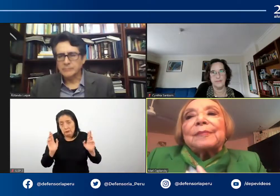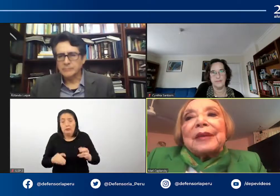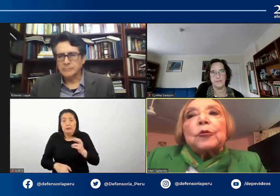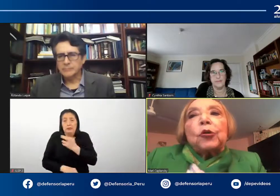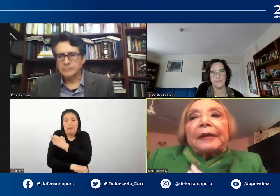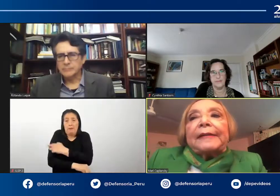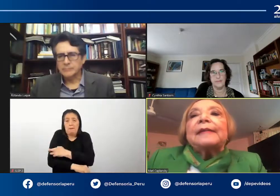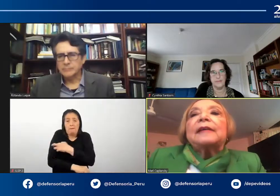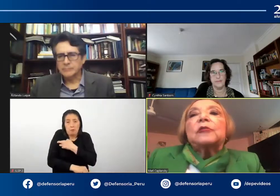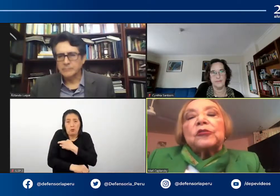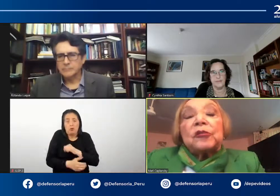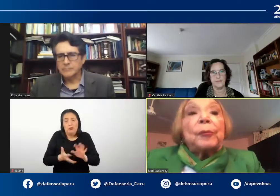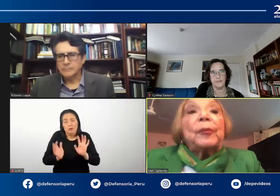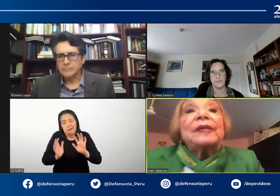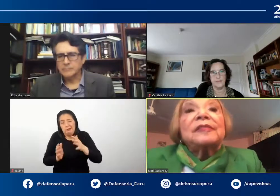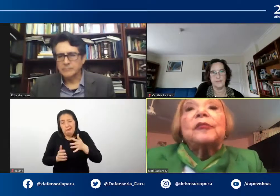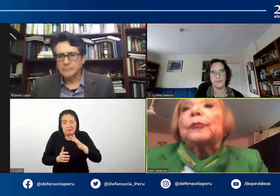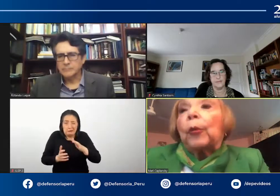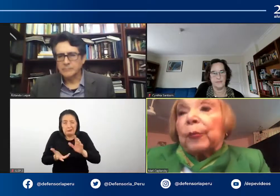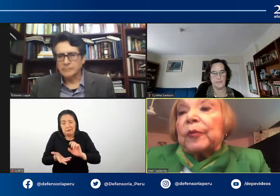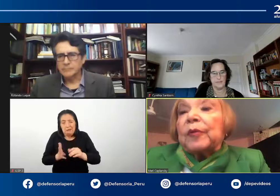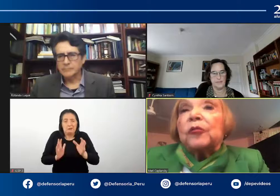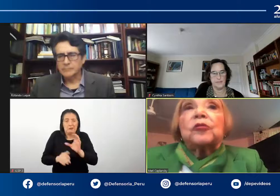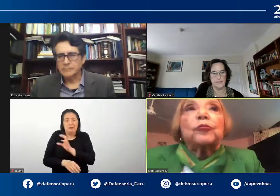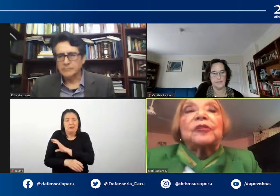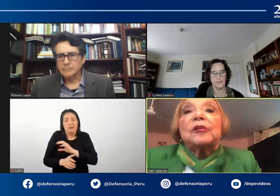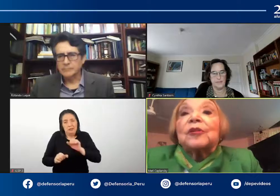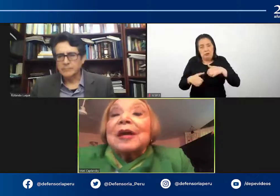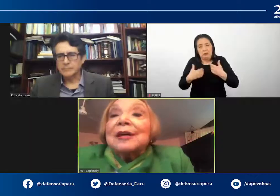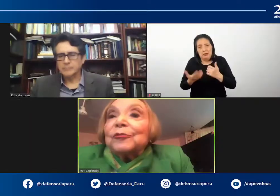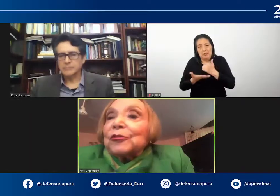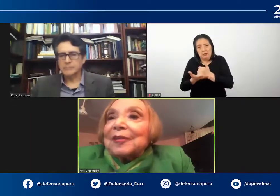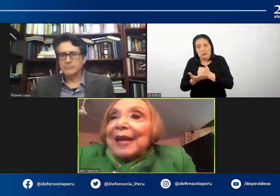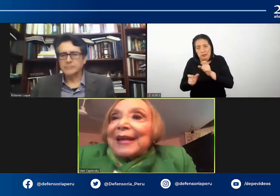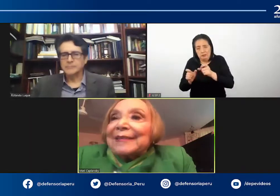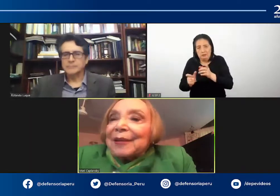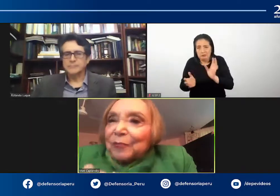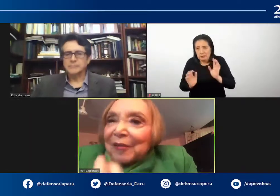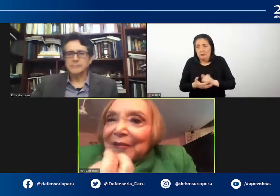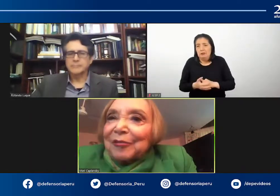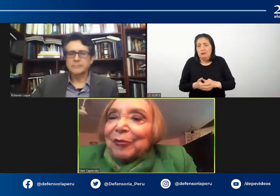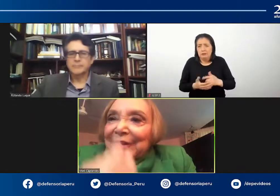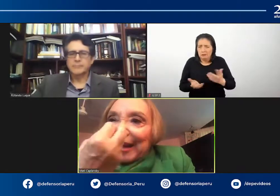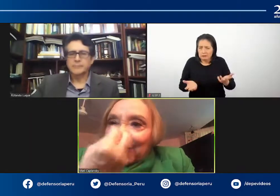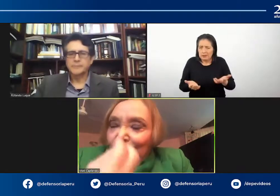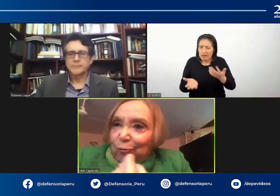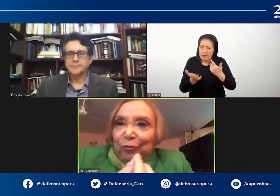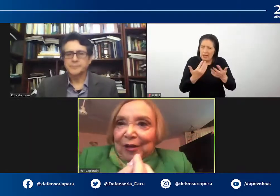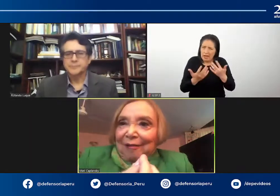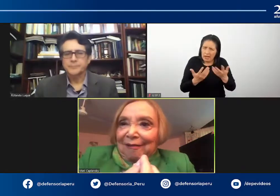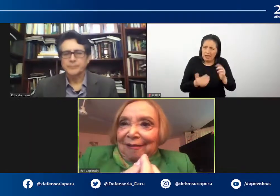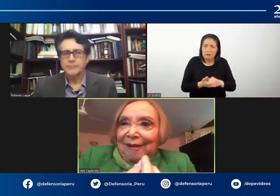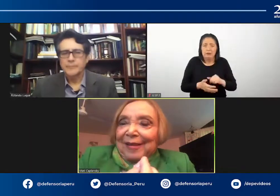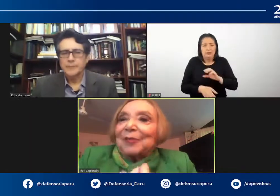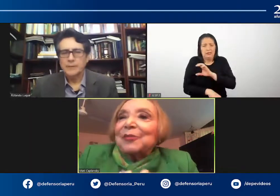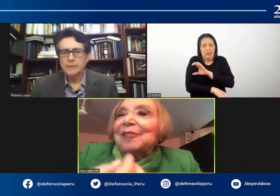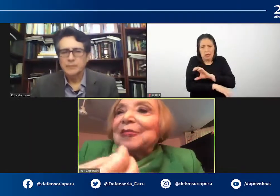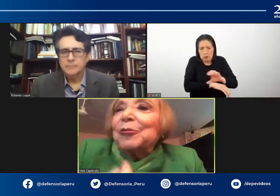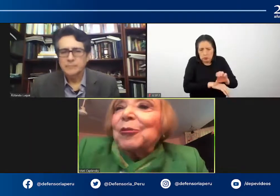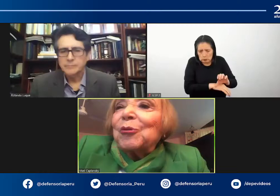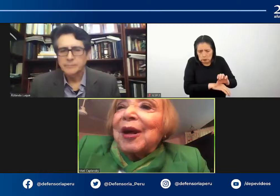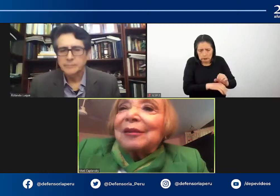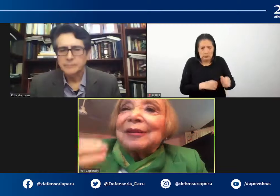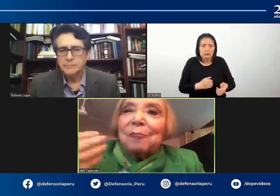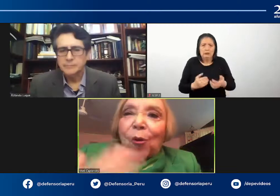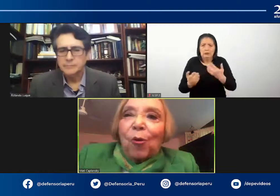de medio clínica donde se puede hacer los primeros auxilios. Entonces, estamos hablando de la costa, estamos